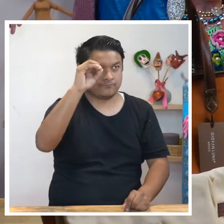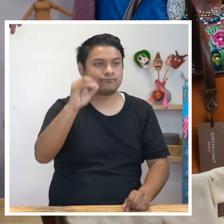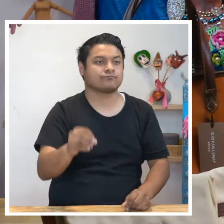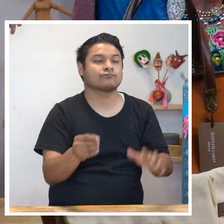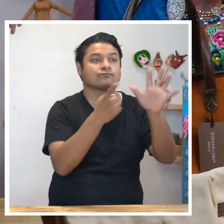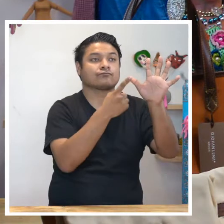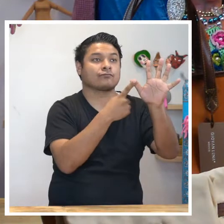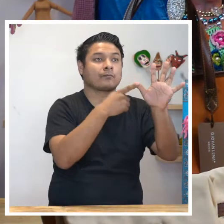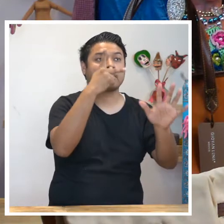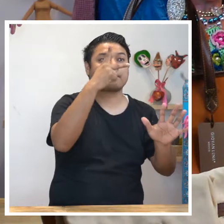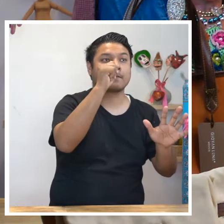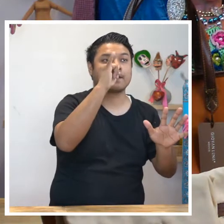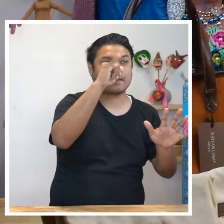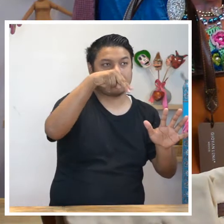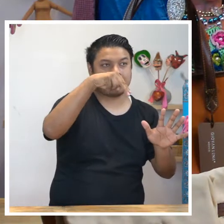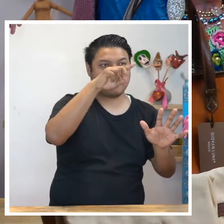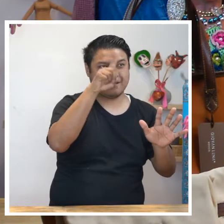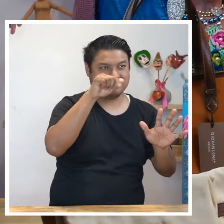Un cúter.